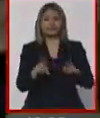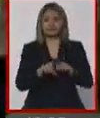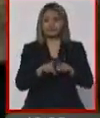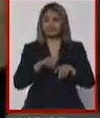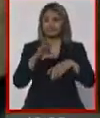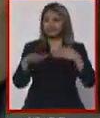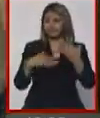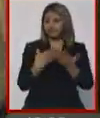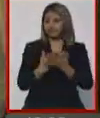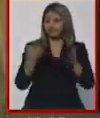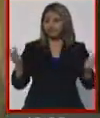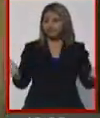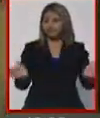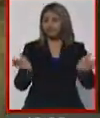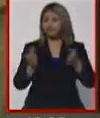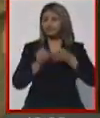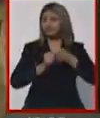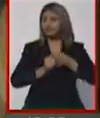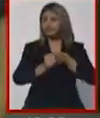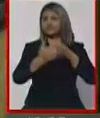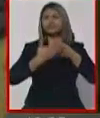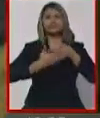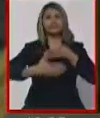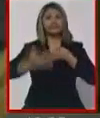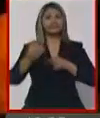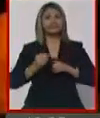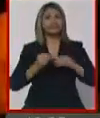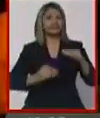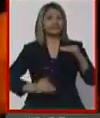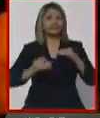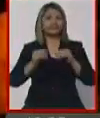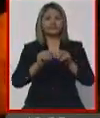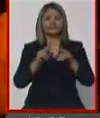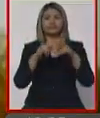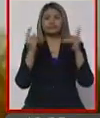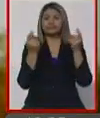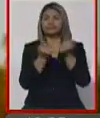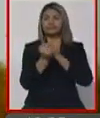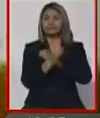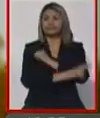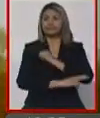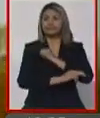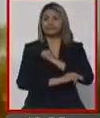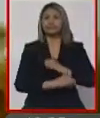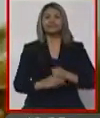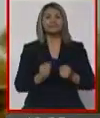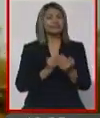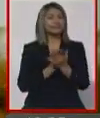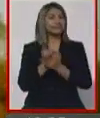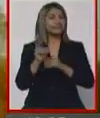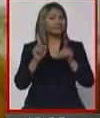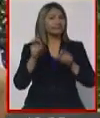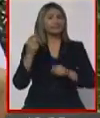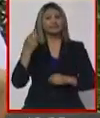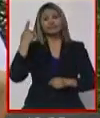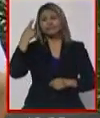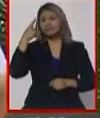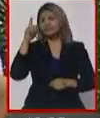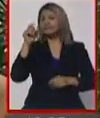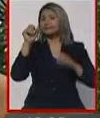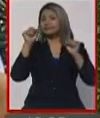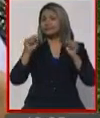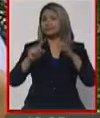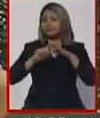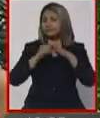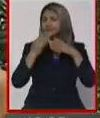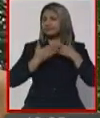Entre todos, empujar hacia adelante, tanto el nivel local, departamental y nacional, ¿verdad? Para que la cosa